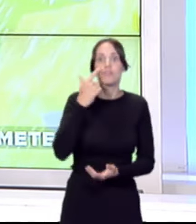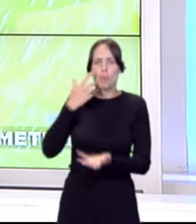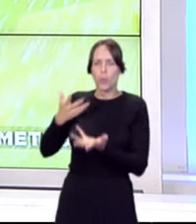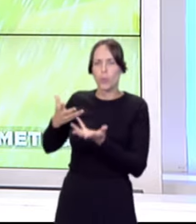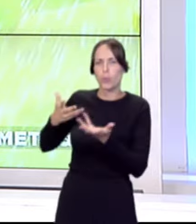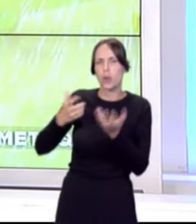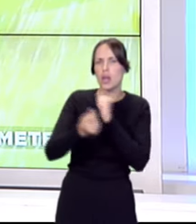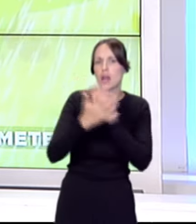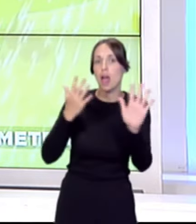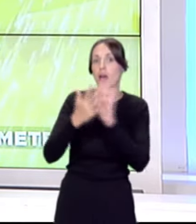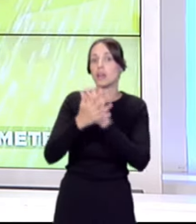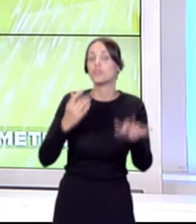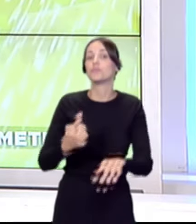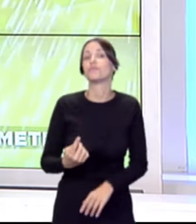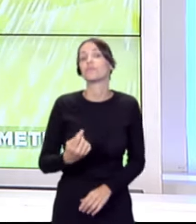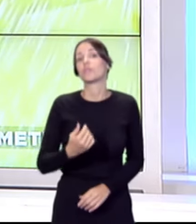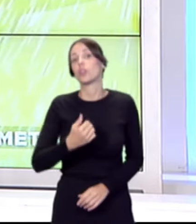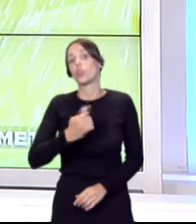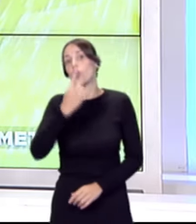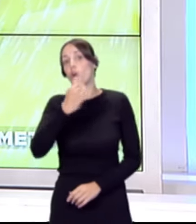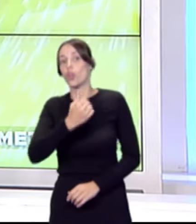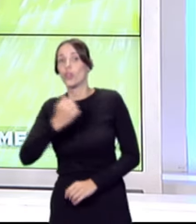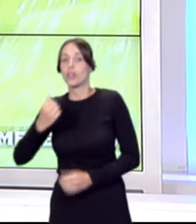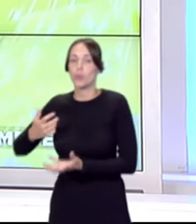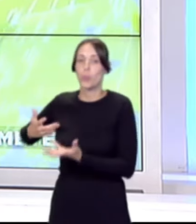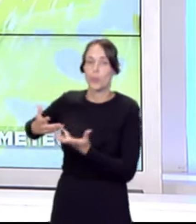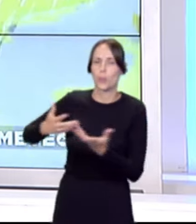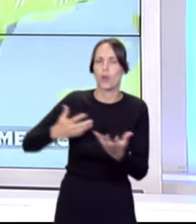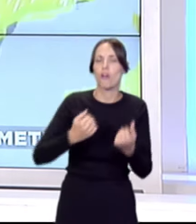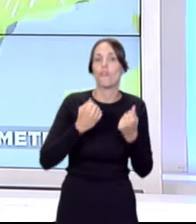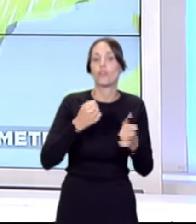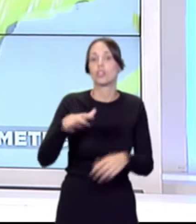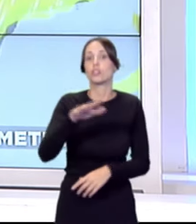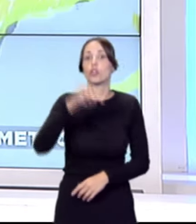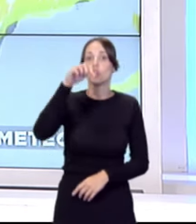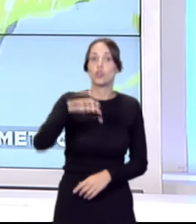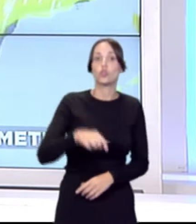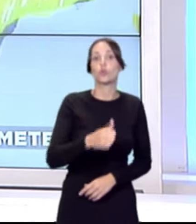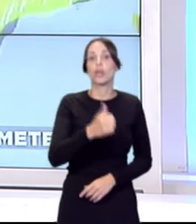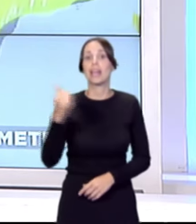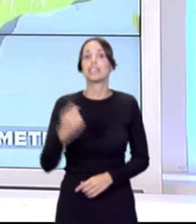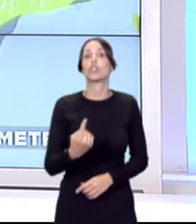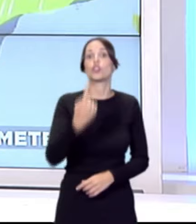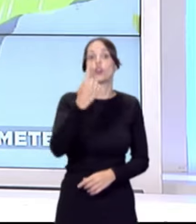ese viento del nordeste va a ser especialmente significativo en las vertientes sureste y noroeste de las islas más